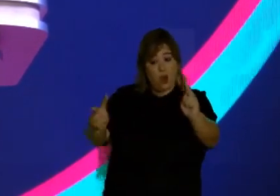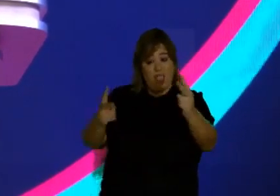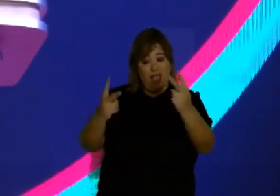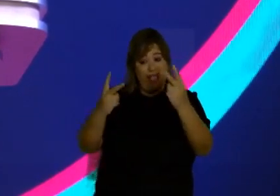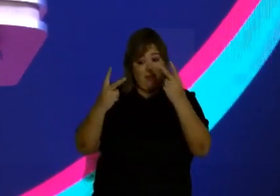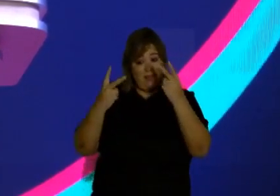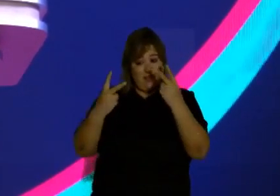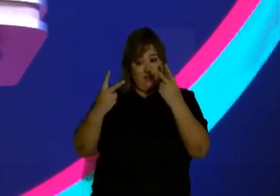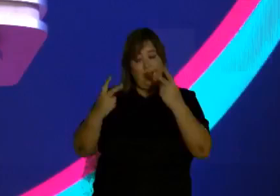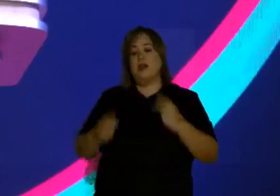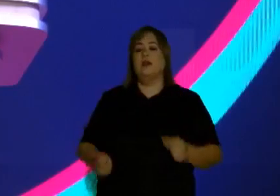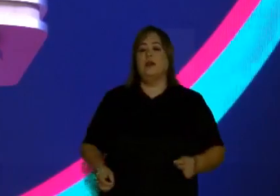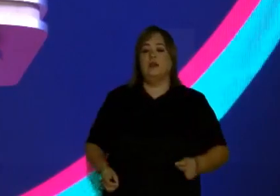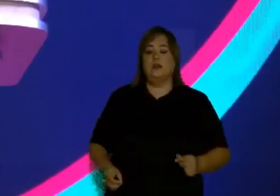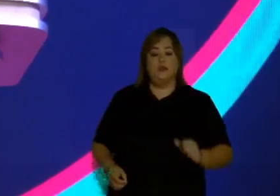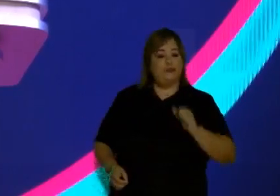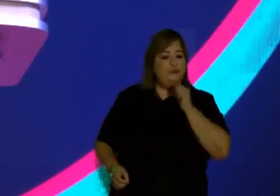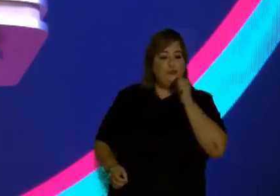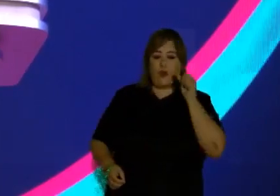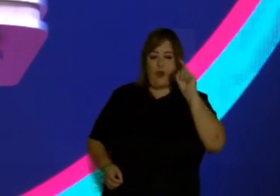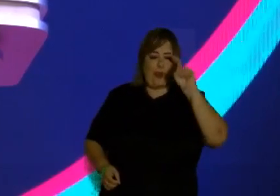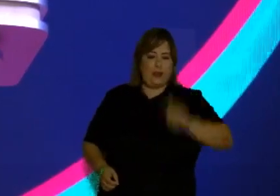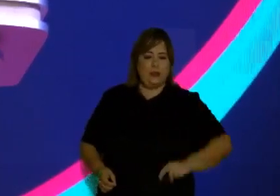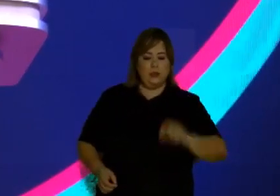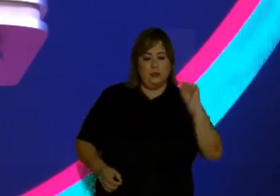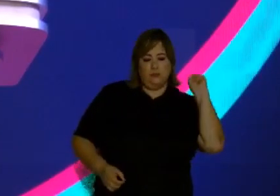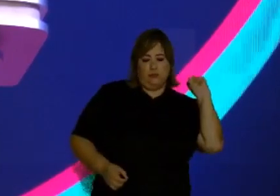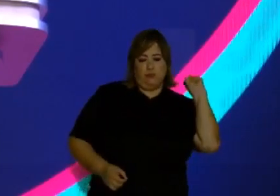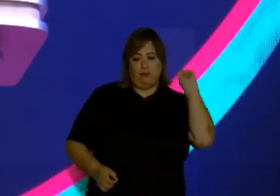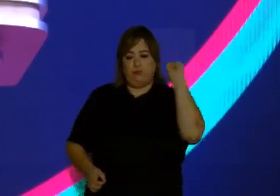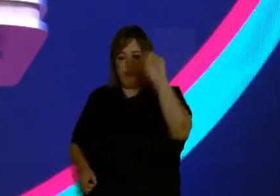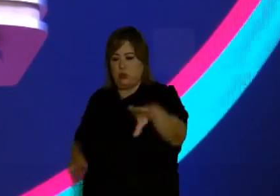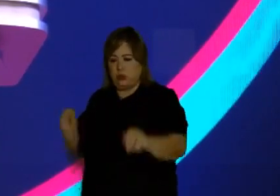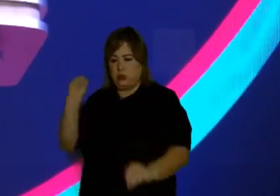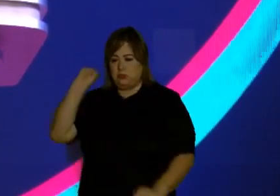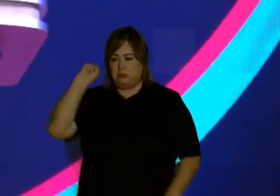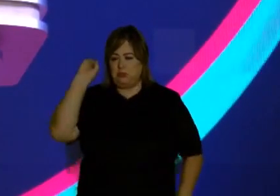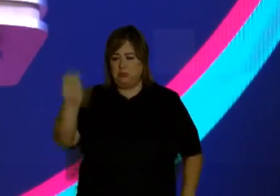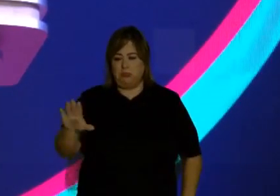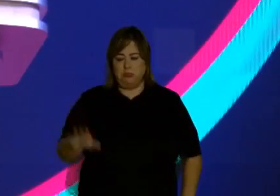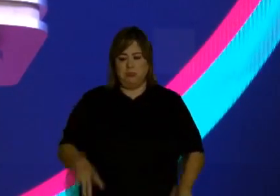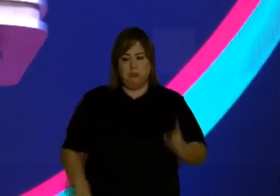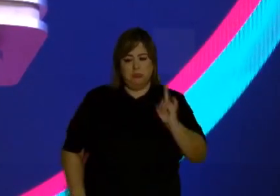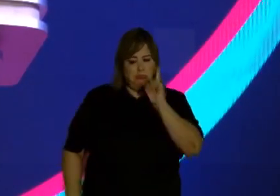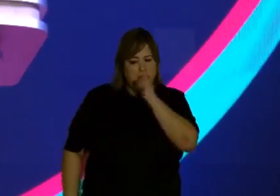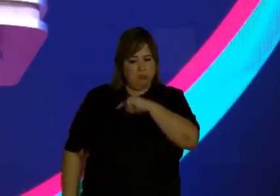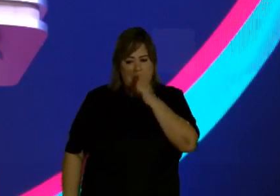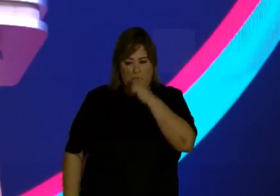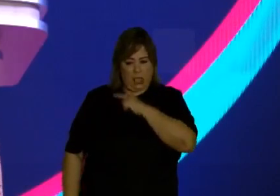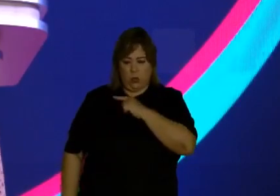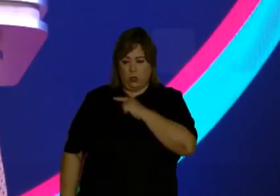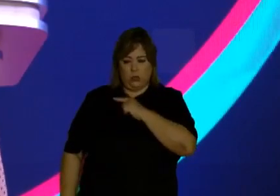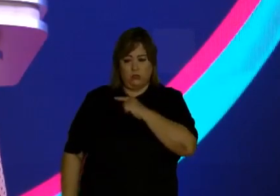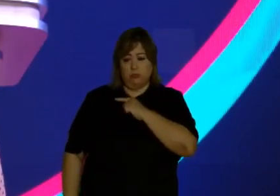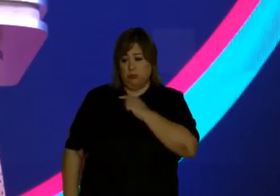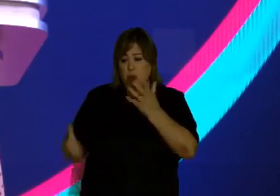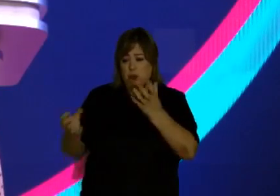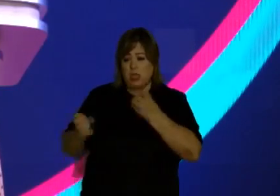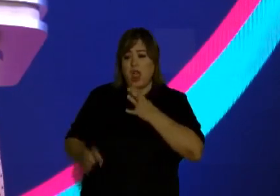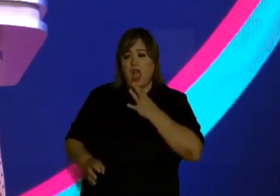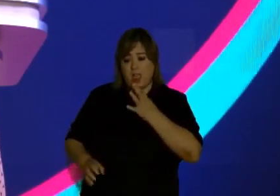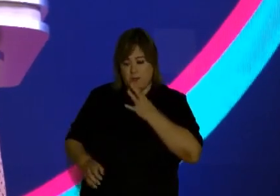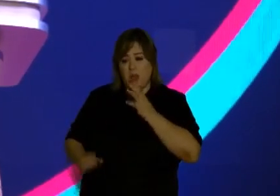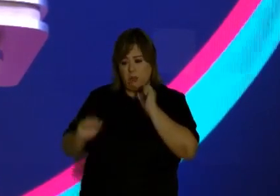diferente, que no hay que tirar piedra. Acércate y nosotros de lo que tengo te doy. Amén. ¿Cuánto